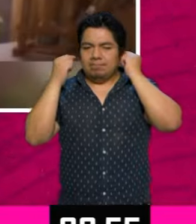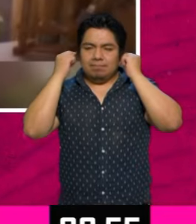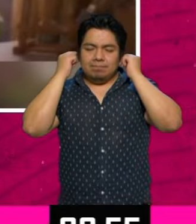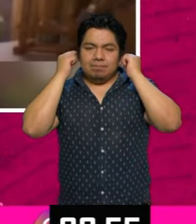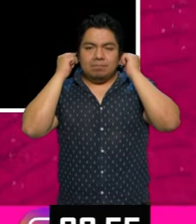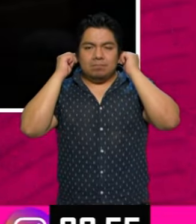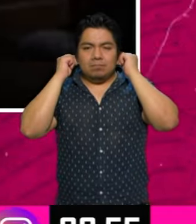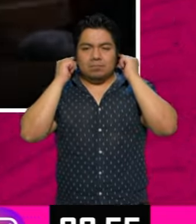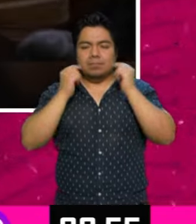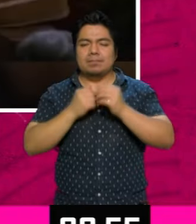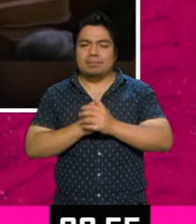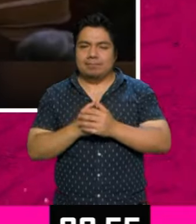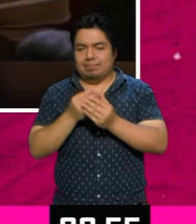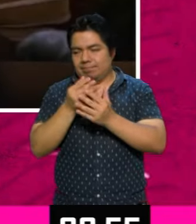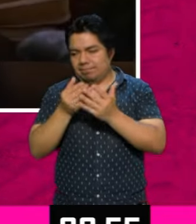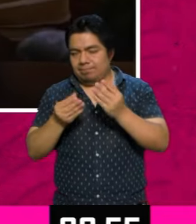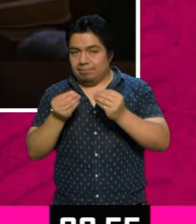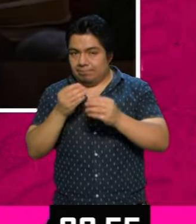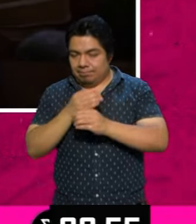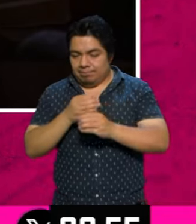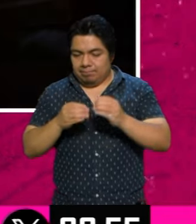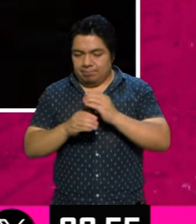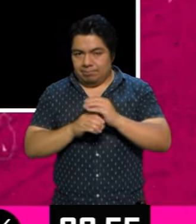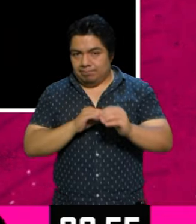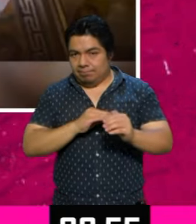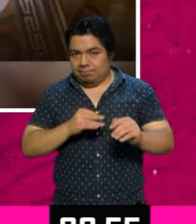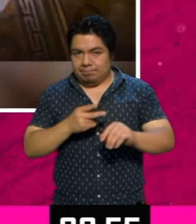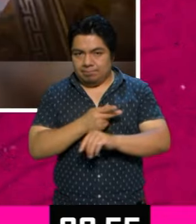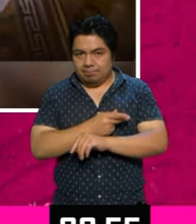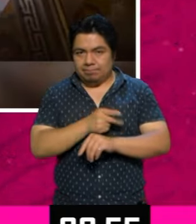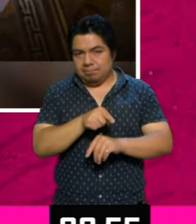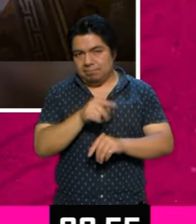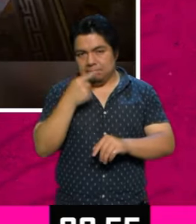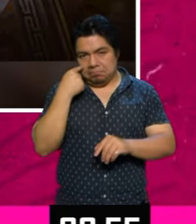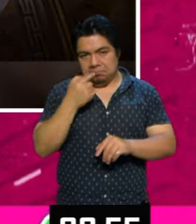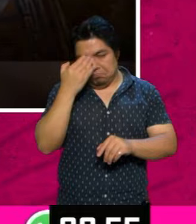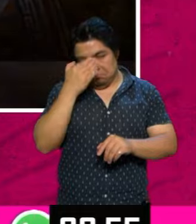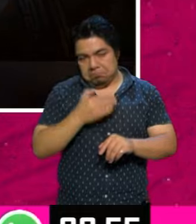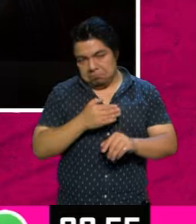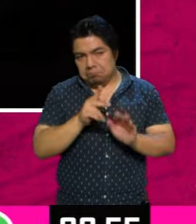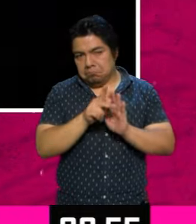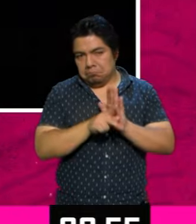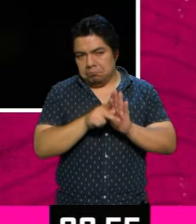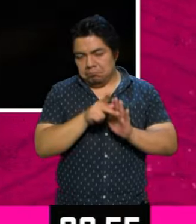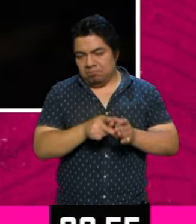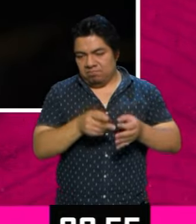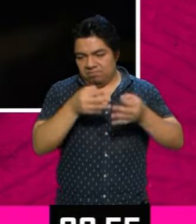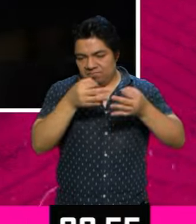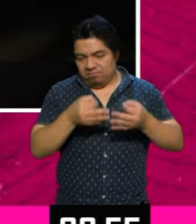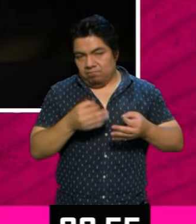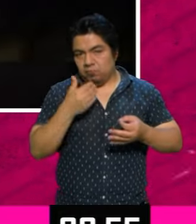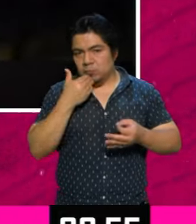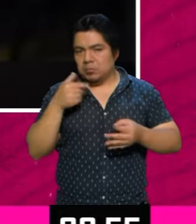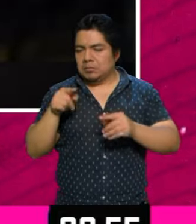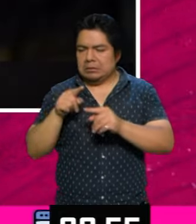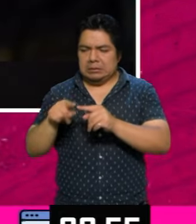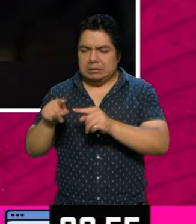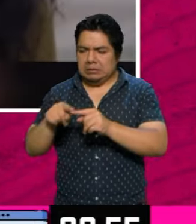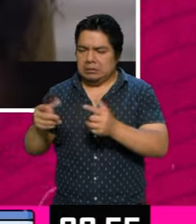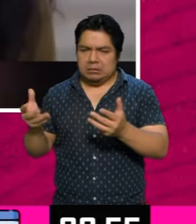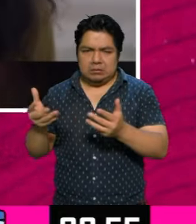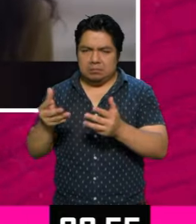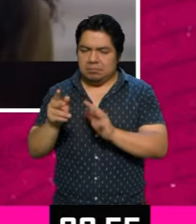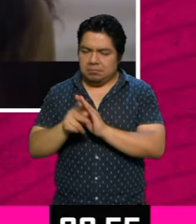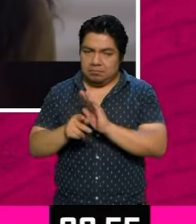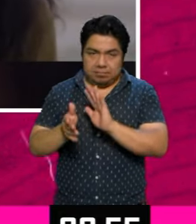trabajar, muchas cosas pueden ocurrir. Es una película de A24, eso es garantía, es este estudio grandísimo que hace grandes producciones.